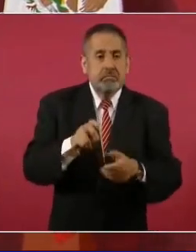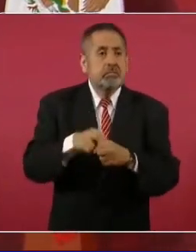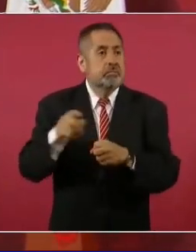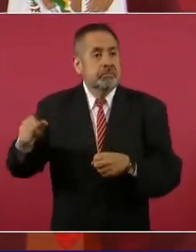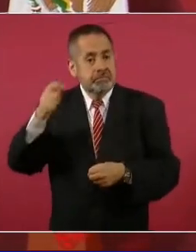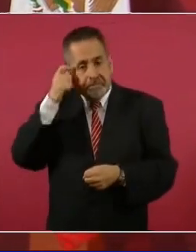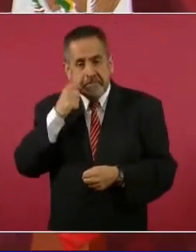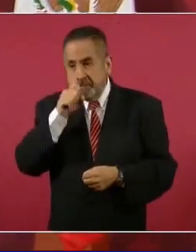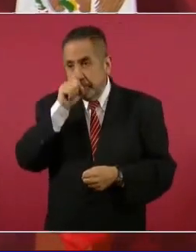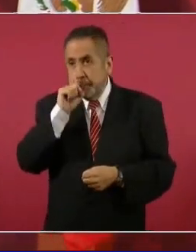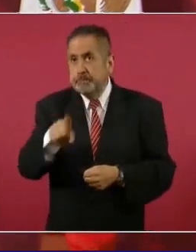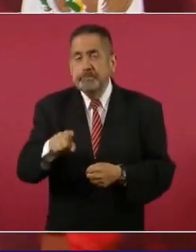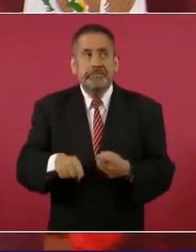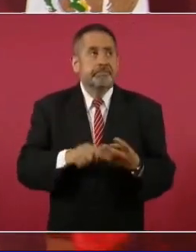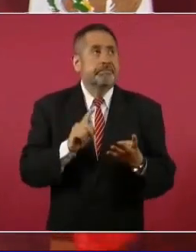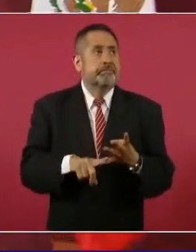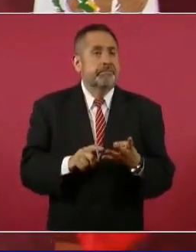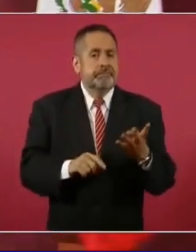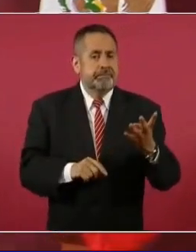estuvo